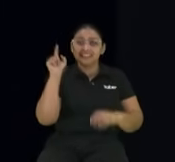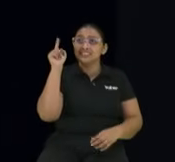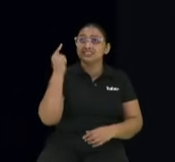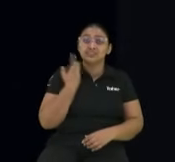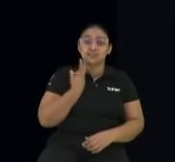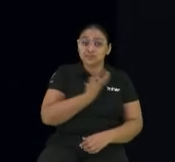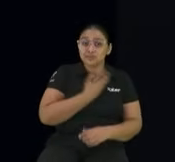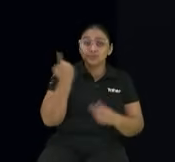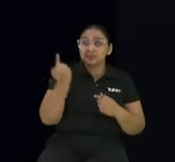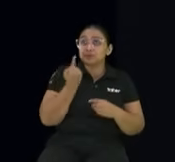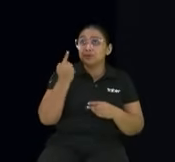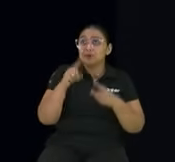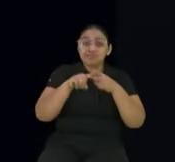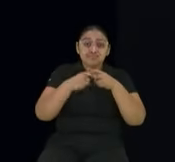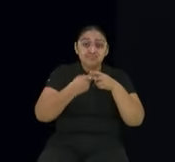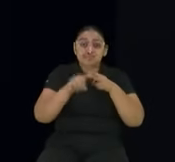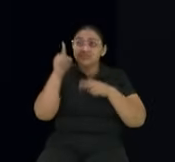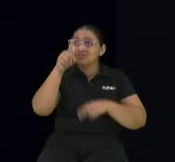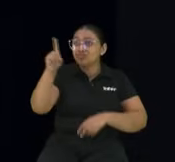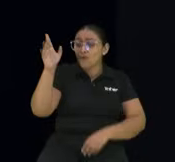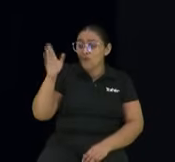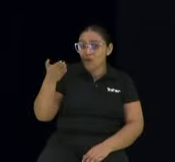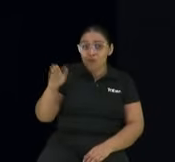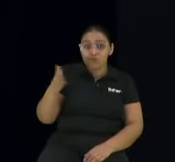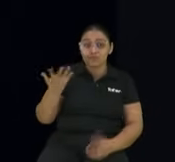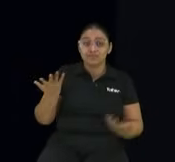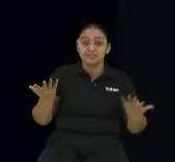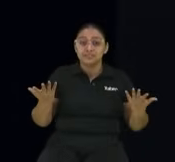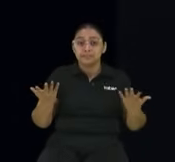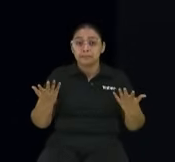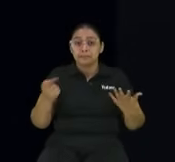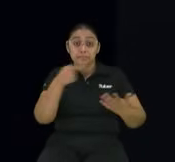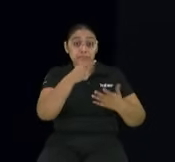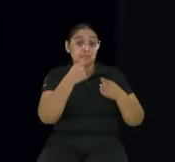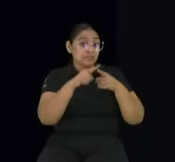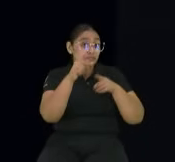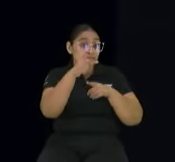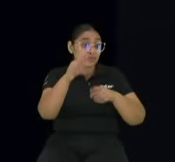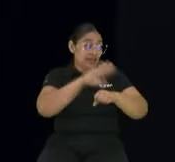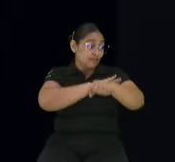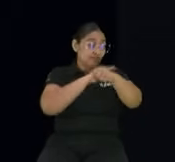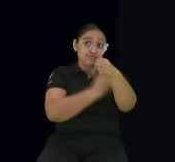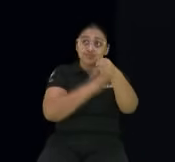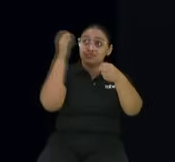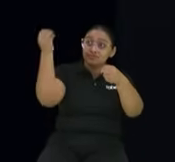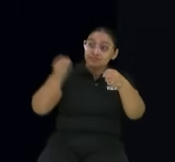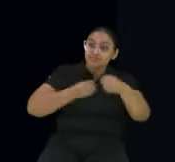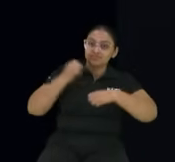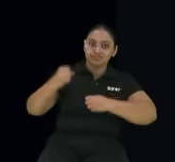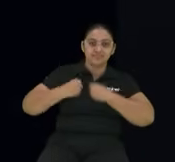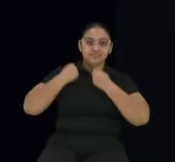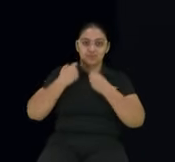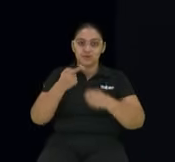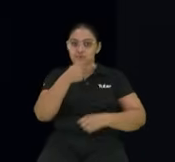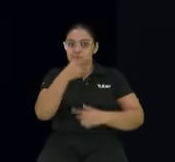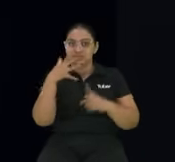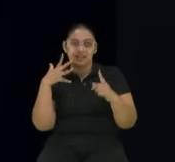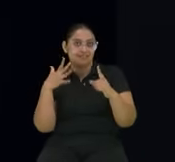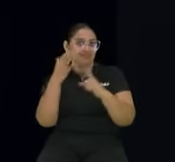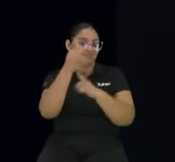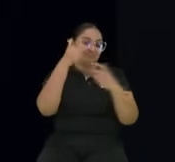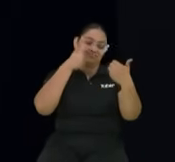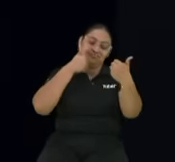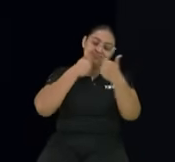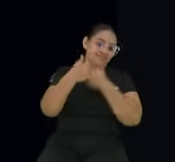Dios cuando usted está fortalecido usted va a otro nivel este libro le va a costar encontrarlo